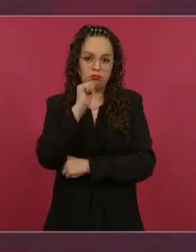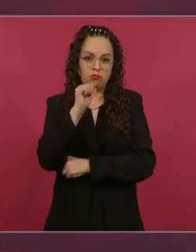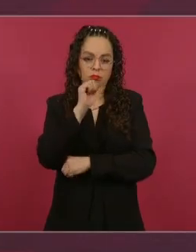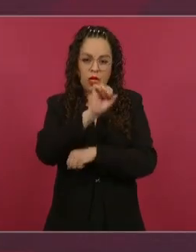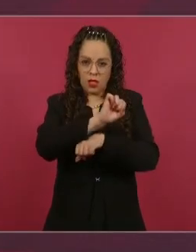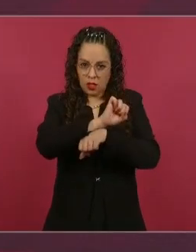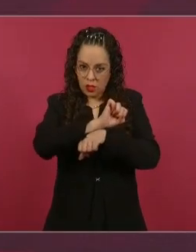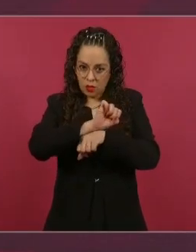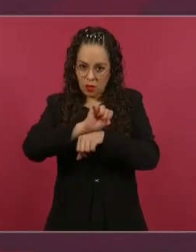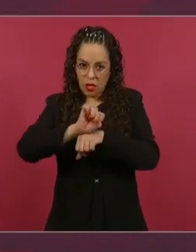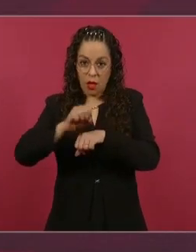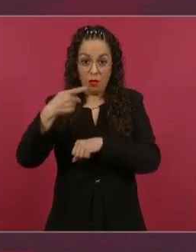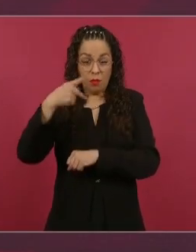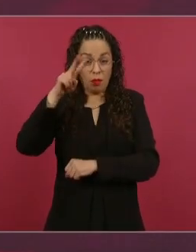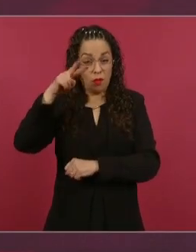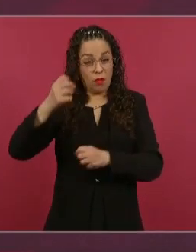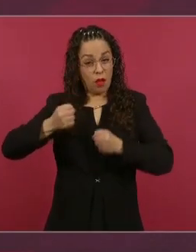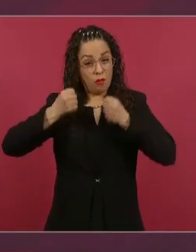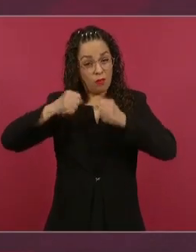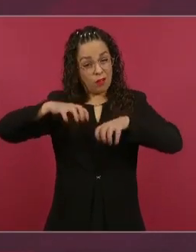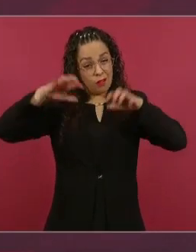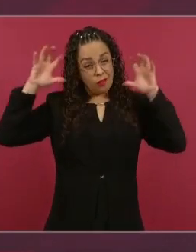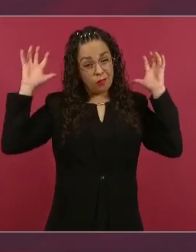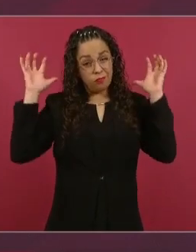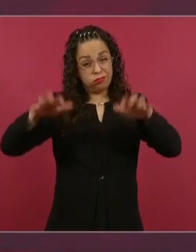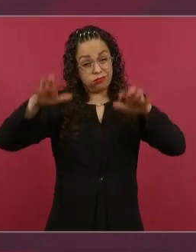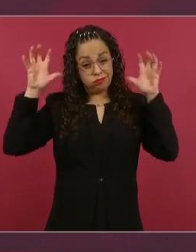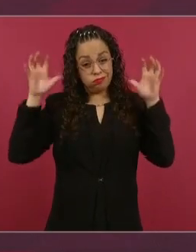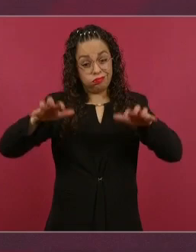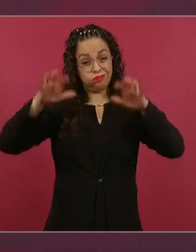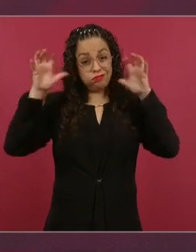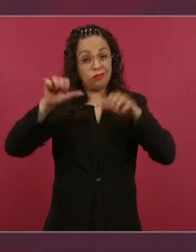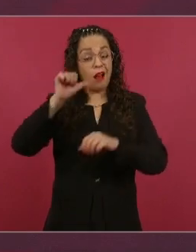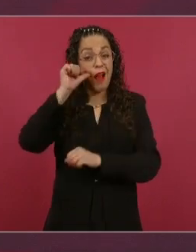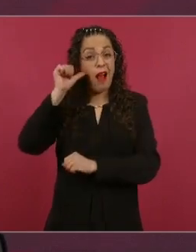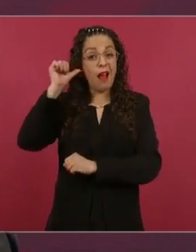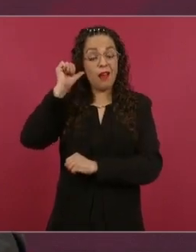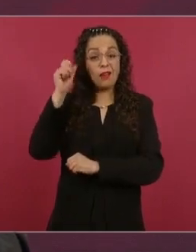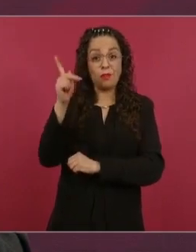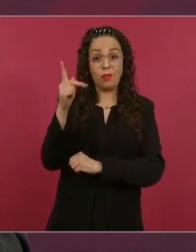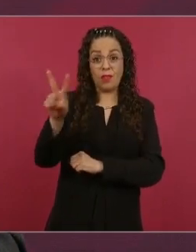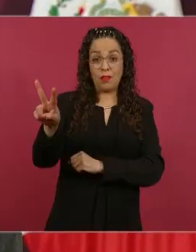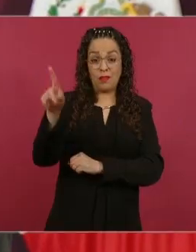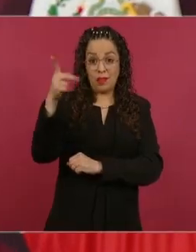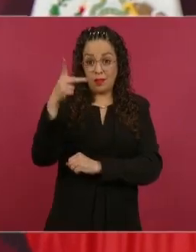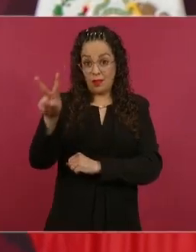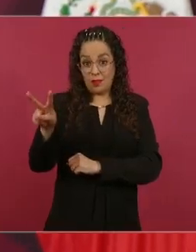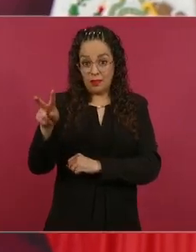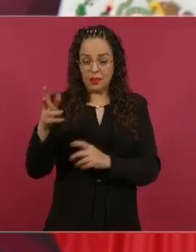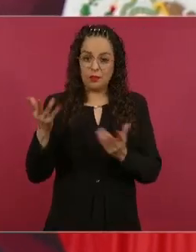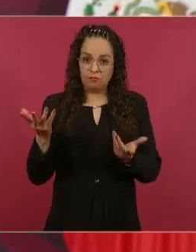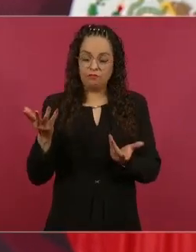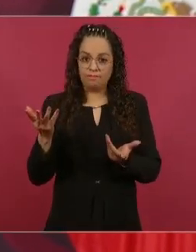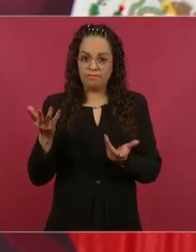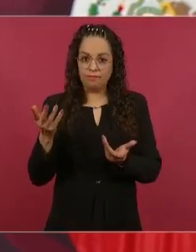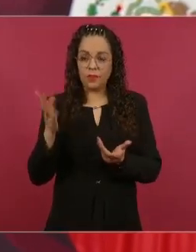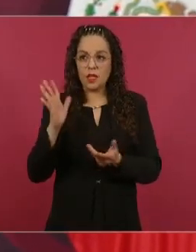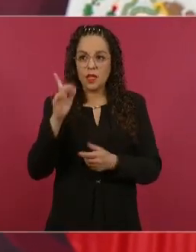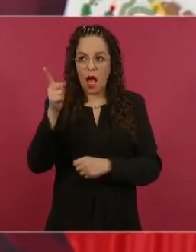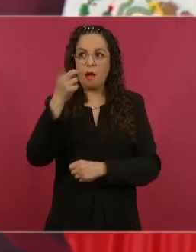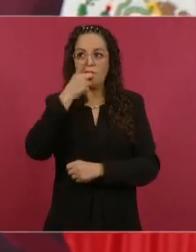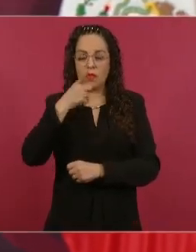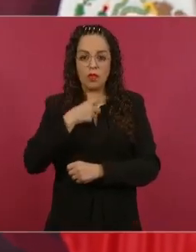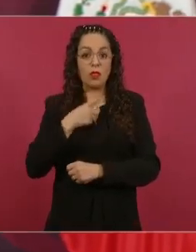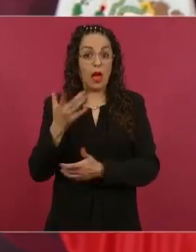fuertísima en Vallarta de ayer no causó